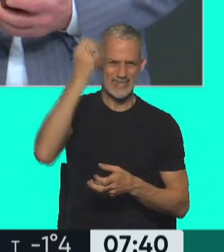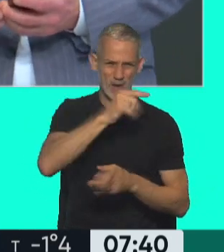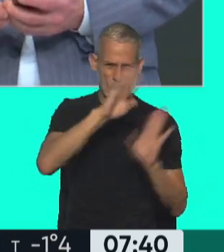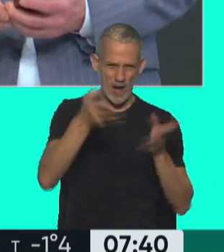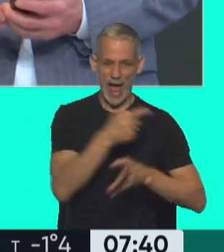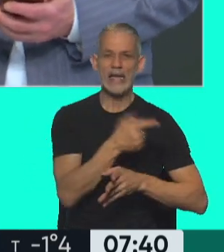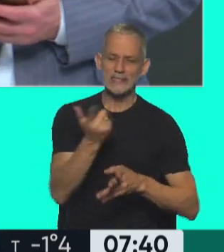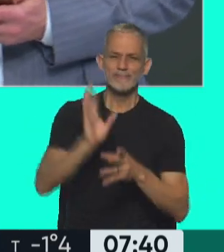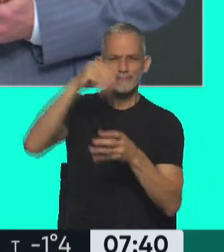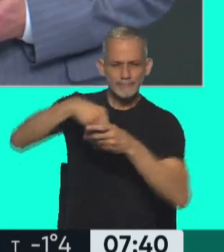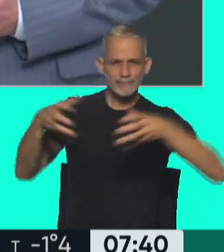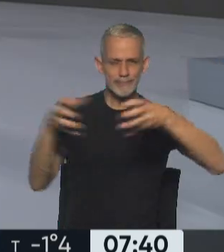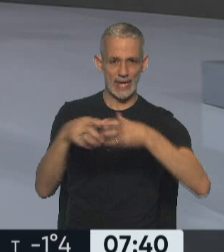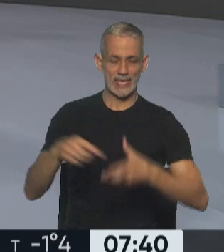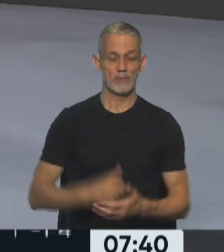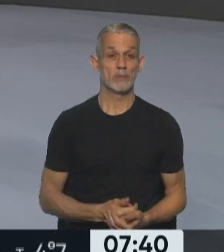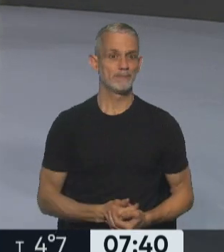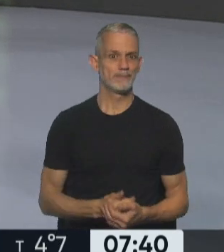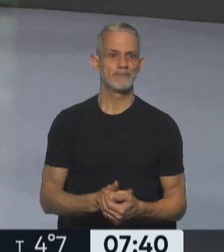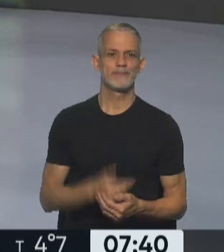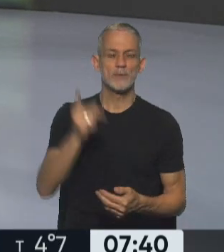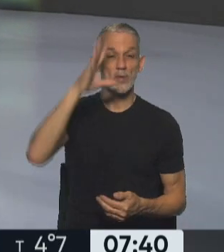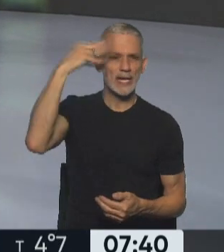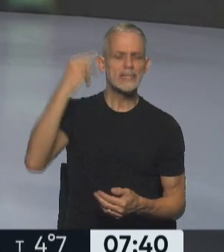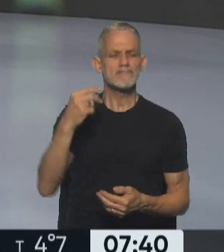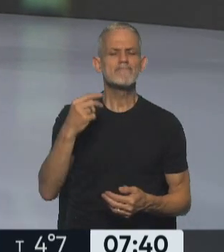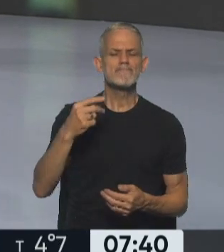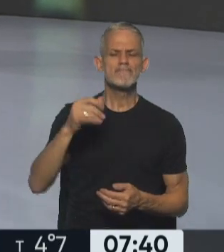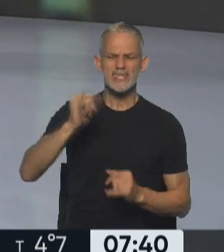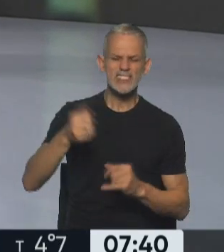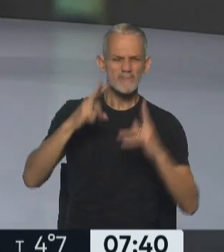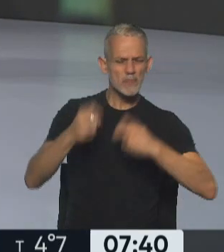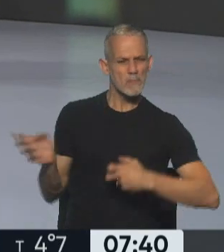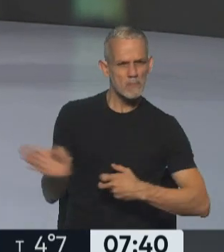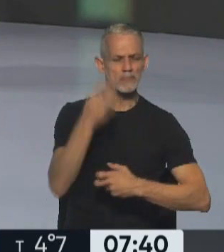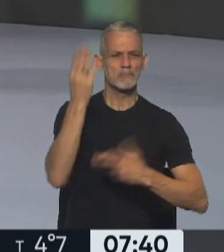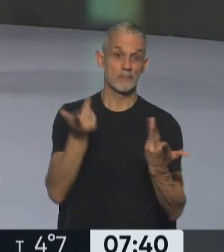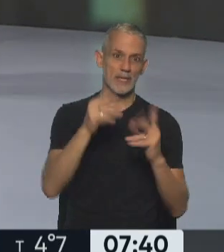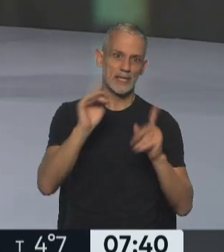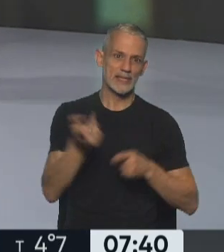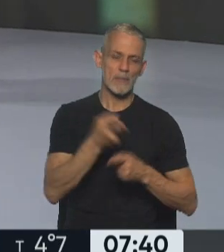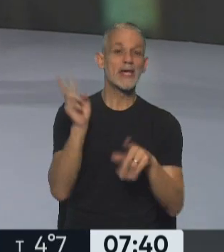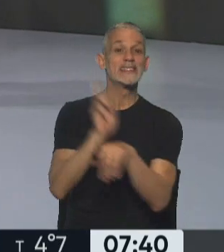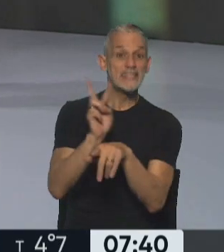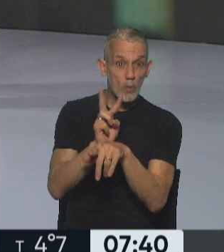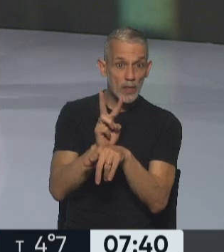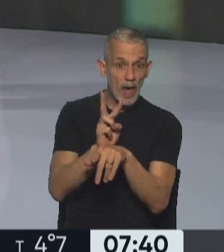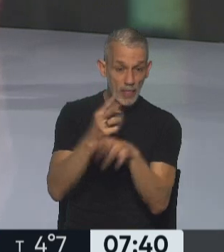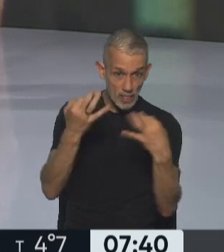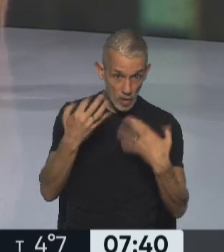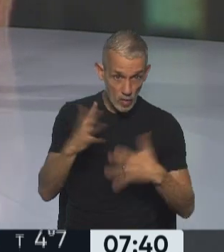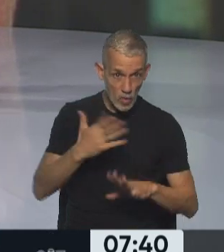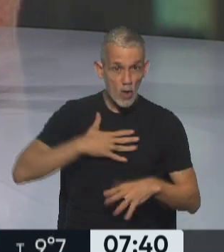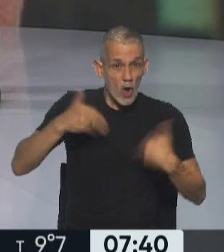a ese equipo de querellantes. Bien, a ver, un voto de confianza para la investigación, no sé si un voto de confianza para la seguridad que la cuida.